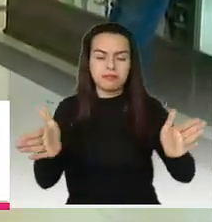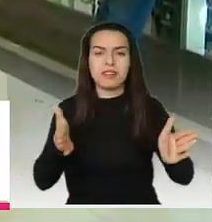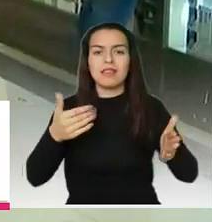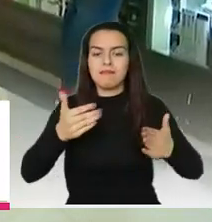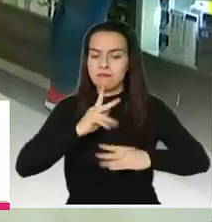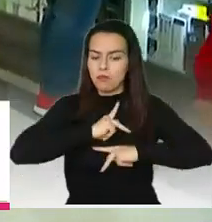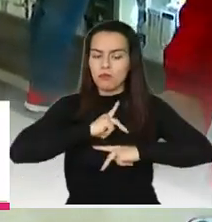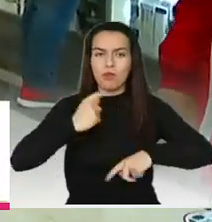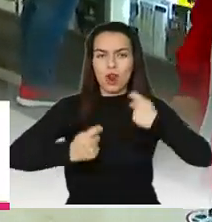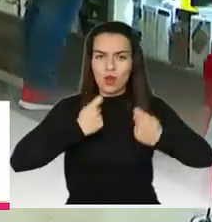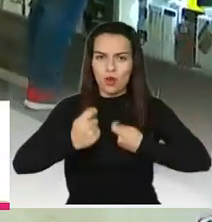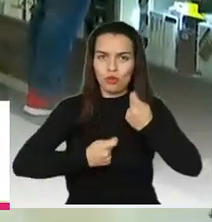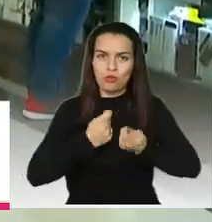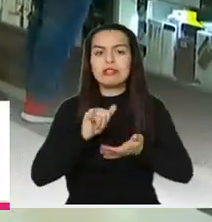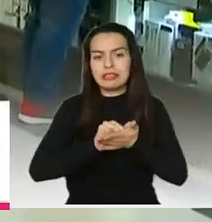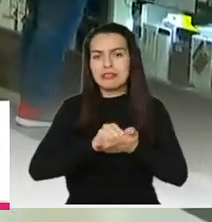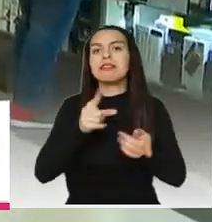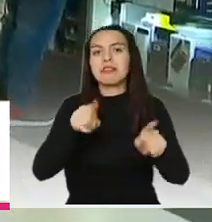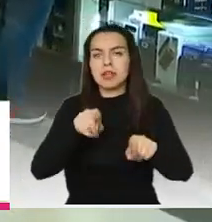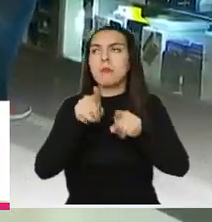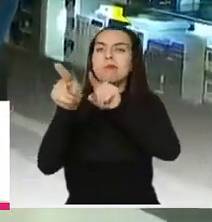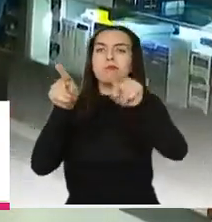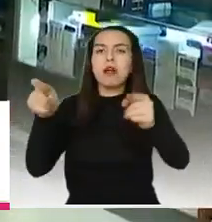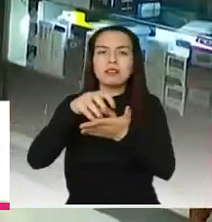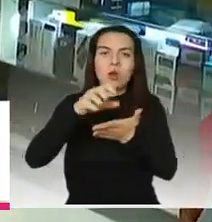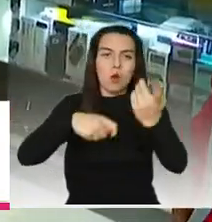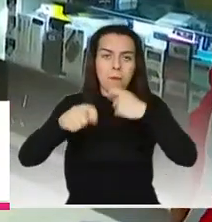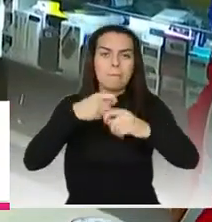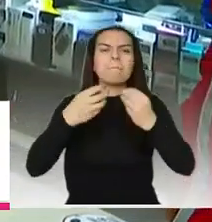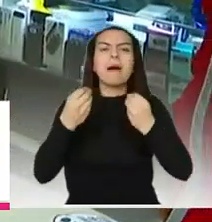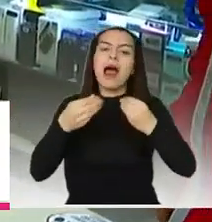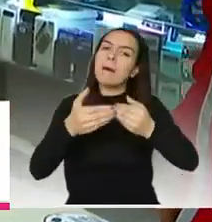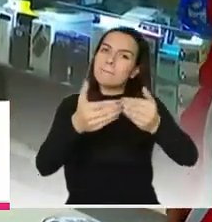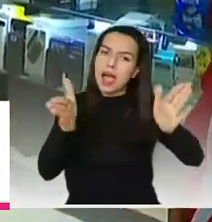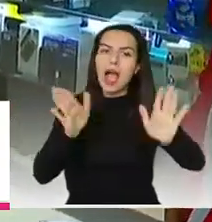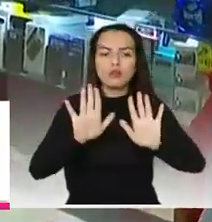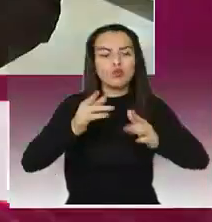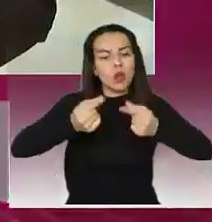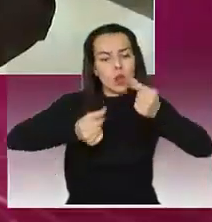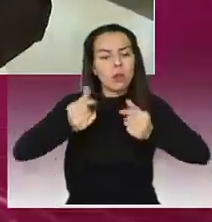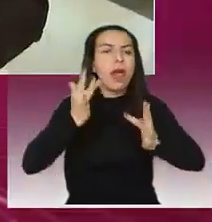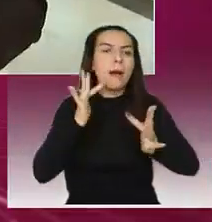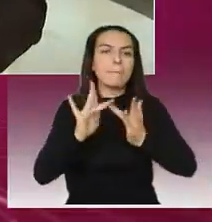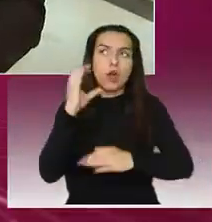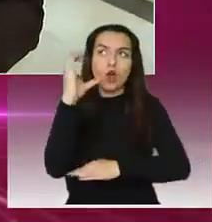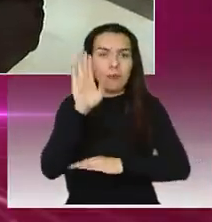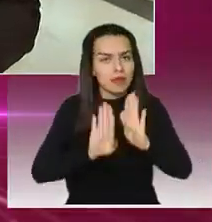reactive la economía de la capital de la República. Lina, sigue usted con más noticias.